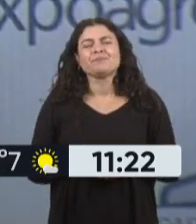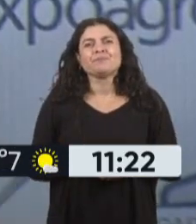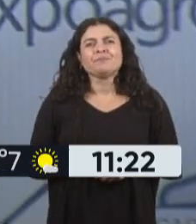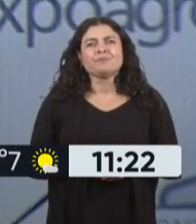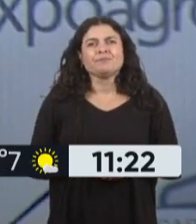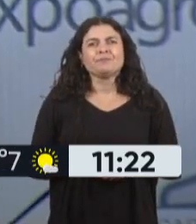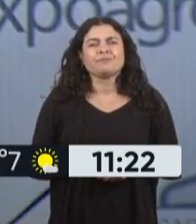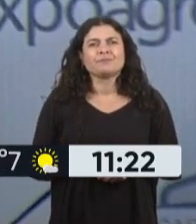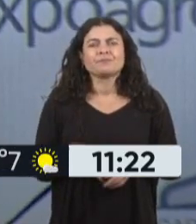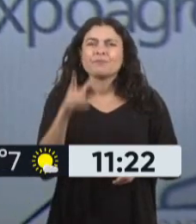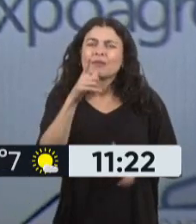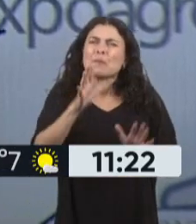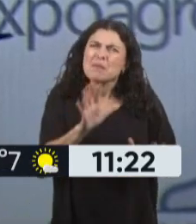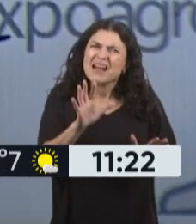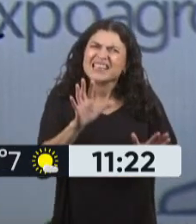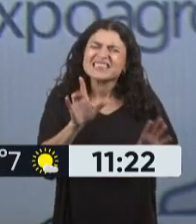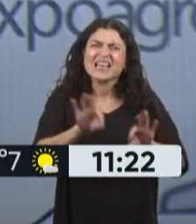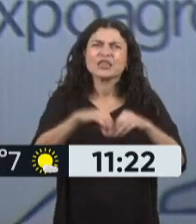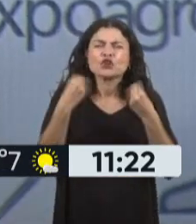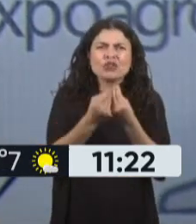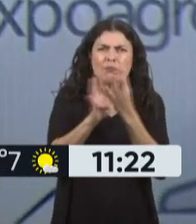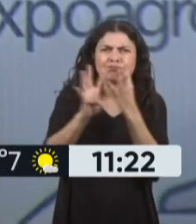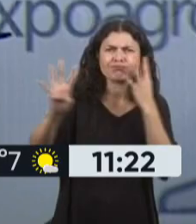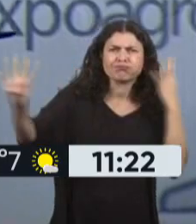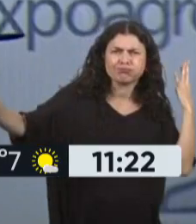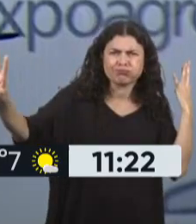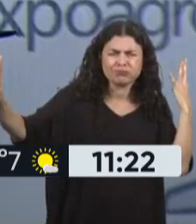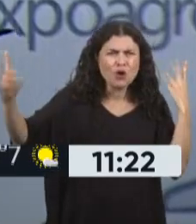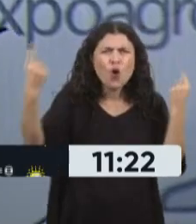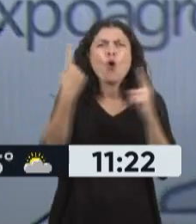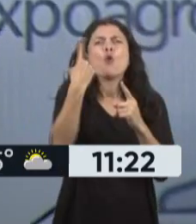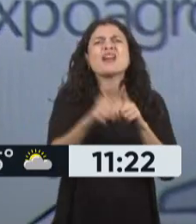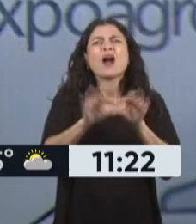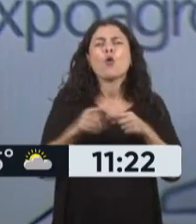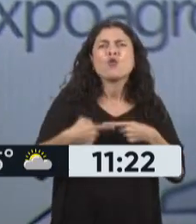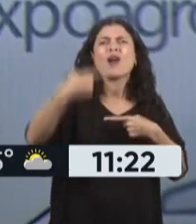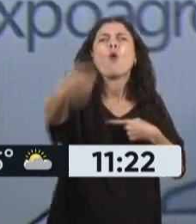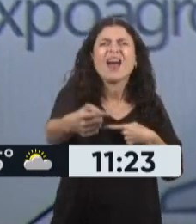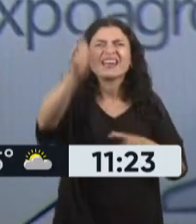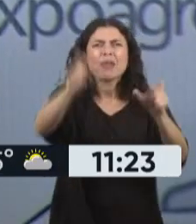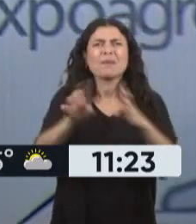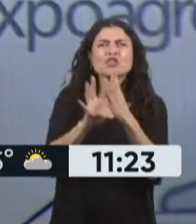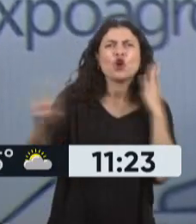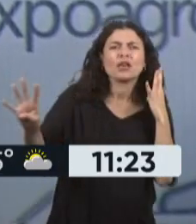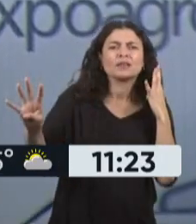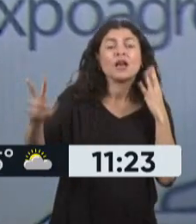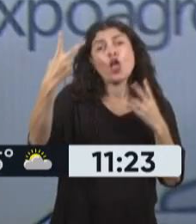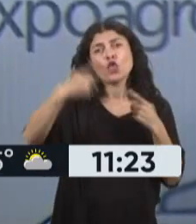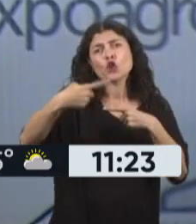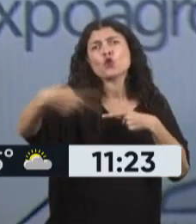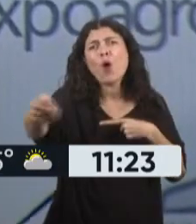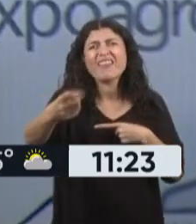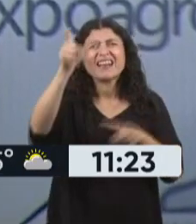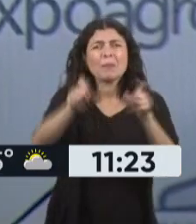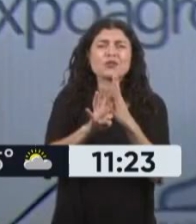Creo que había más de 100 metros de cola. Y, digamos, dado los créditos... 200, bueno, está bien, digamos,